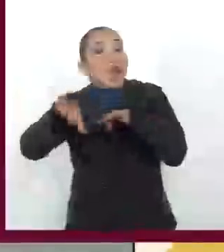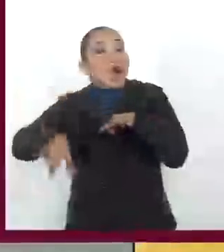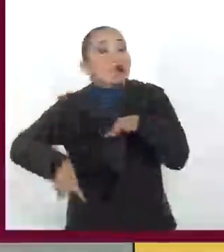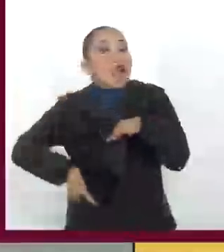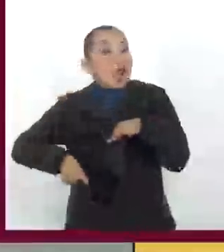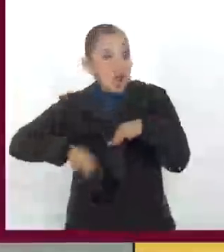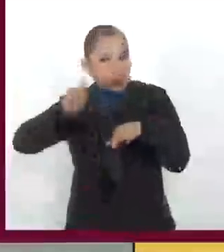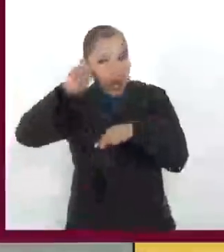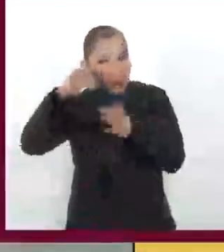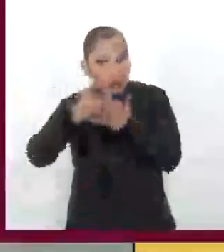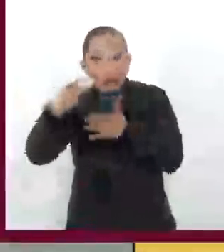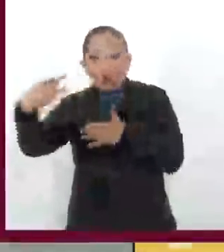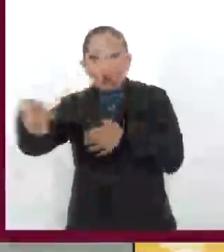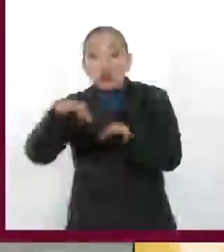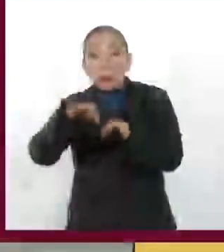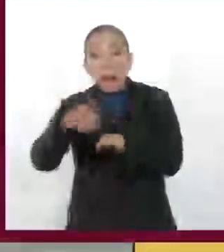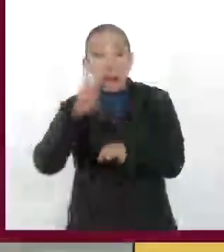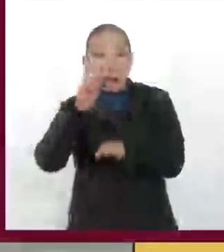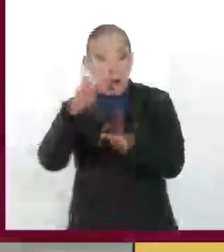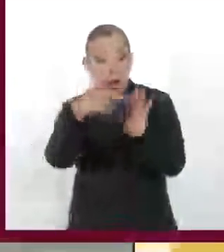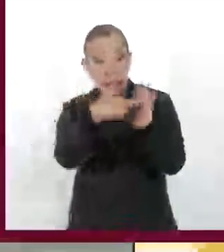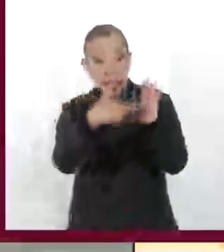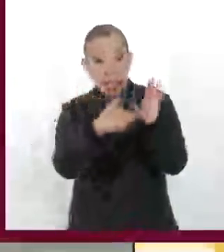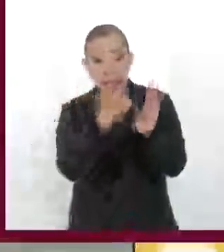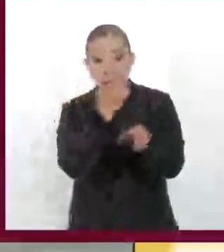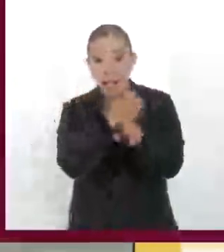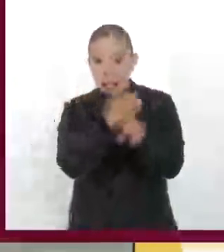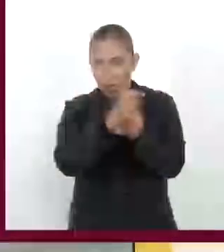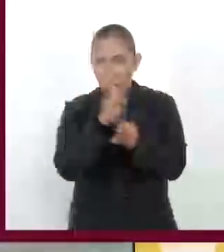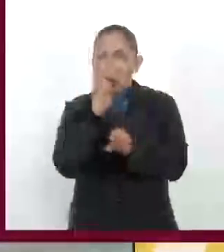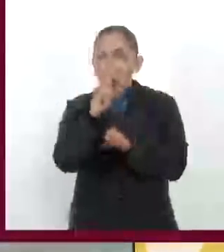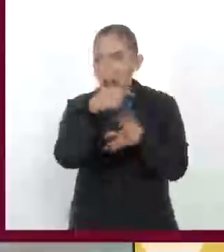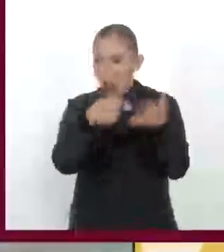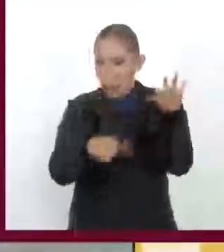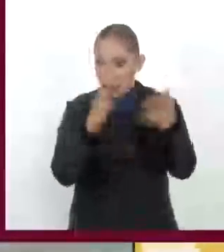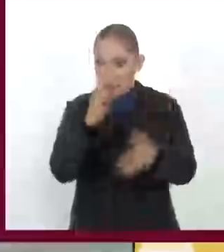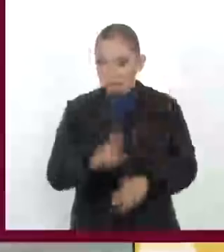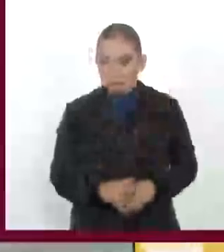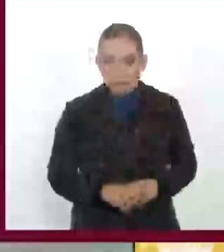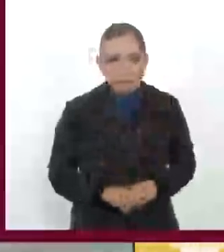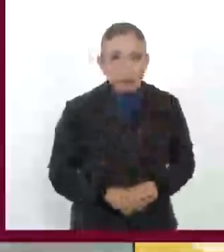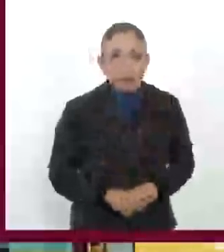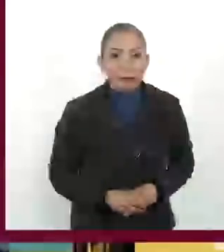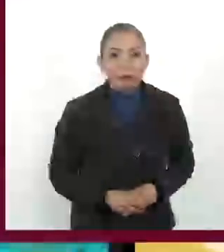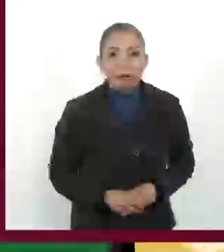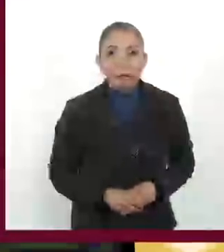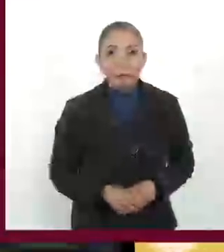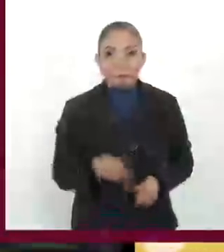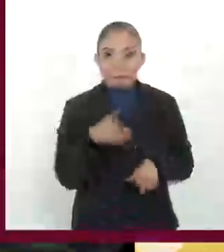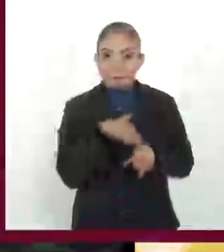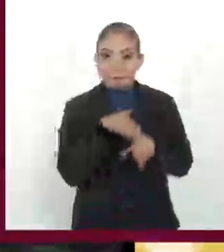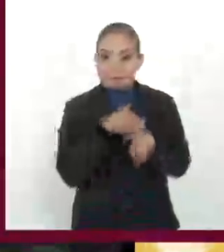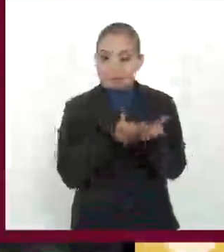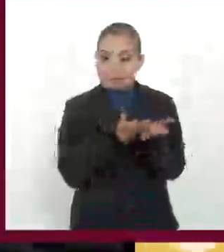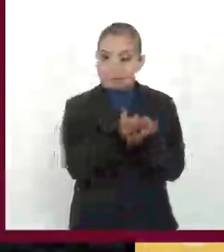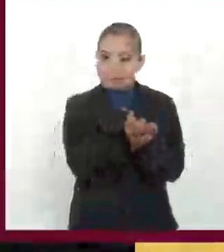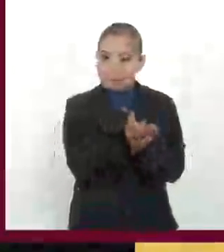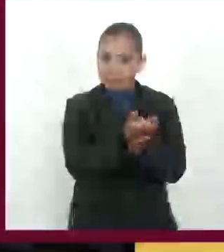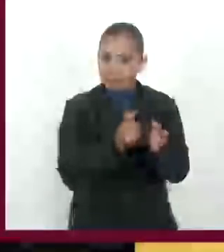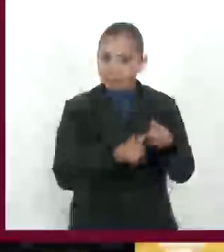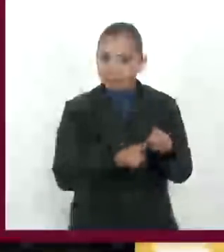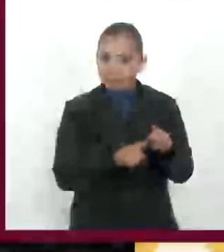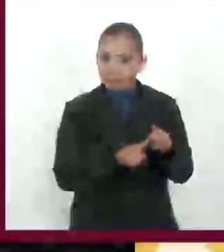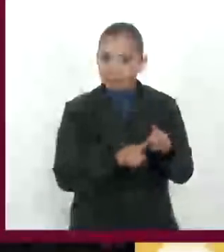servidores públicos deben desempeñar sus cargos basados en principios éticos. Veamos cuáles son. Lealtad,